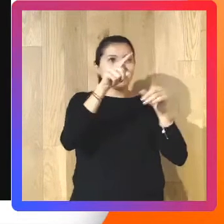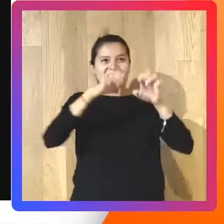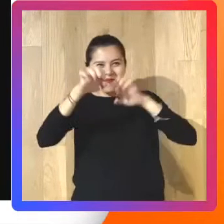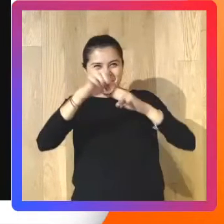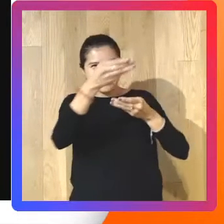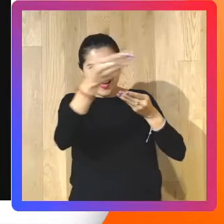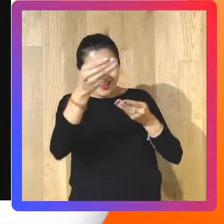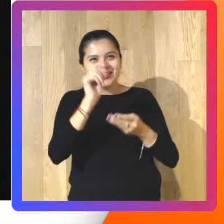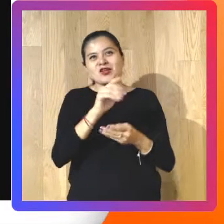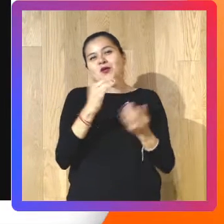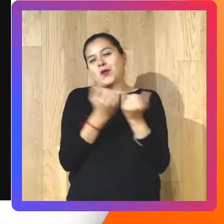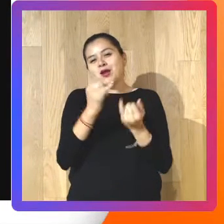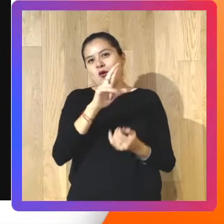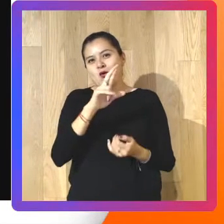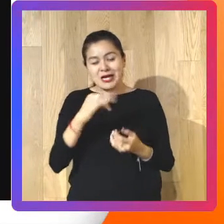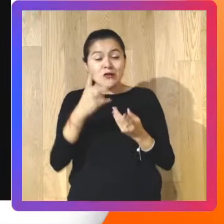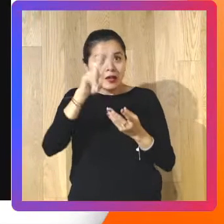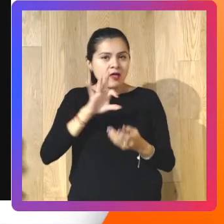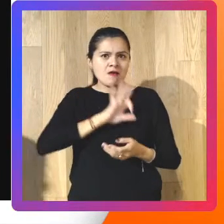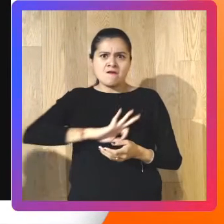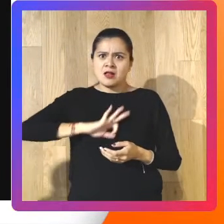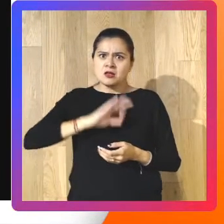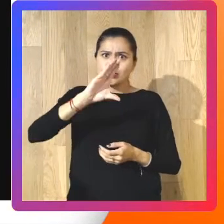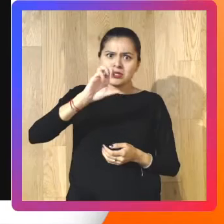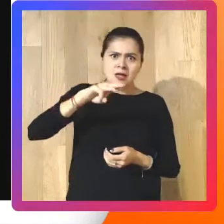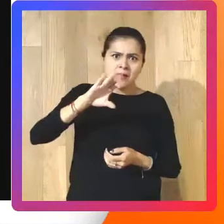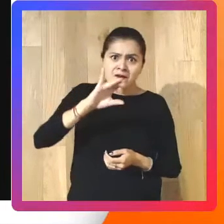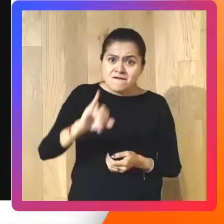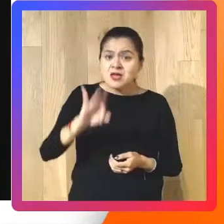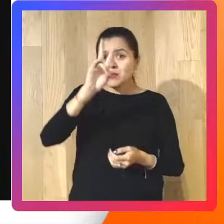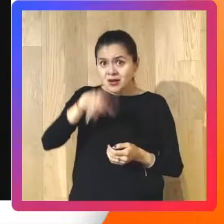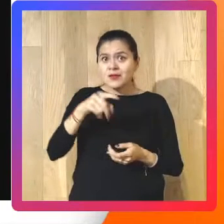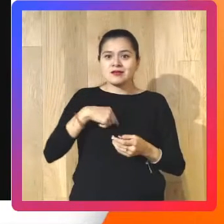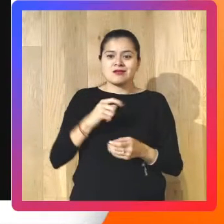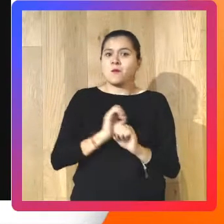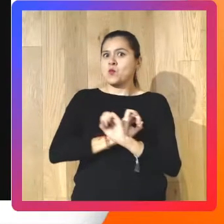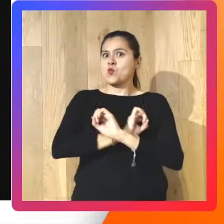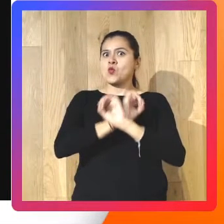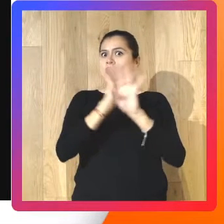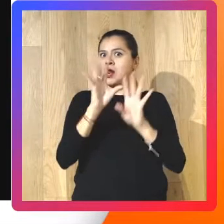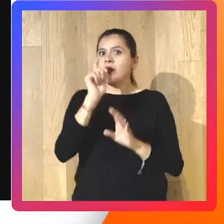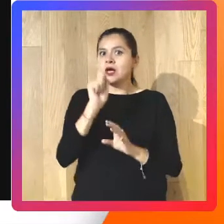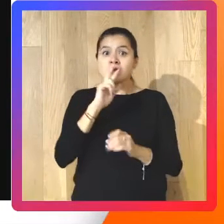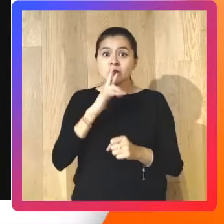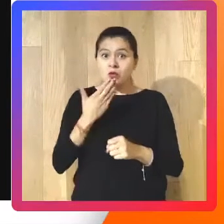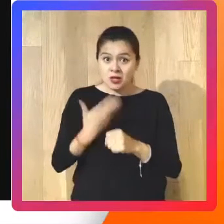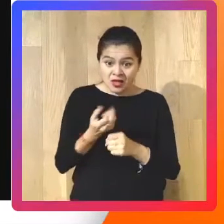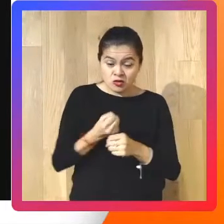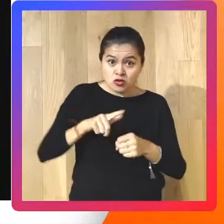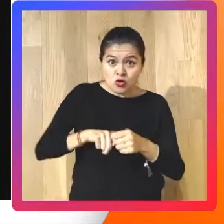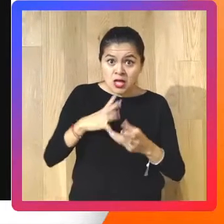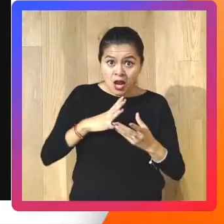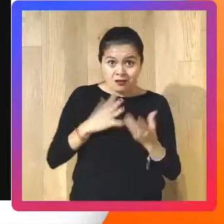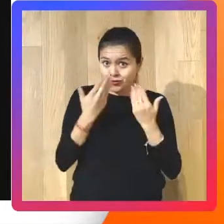empresariales junto con Ricardo? Y felicito al CEMEFI, porque la verdad es que está clarísimo que no puede haber responsabilidad social empresarial que no